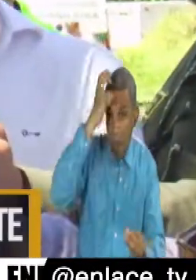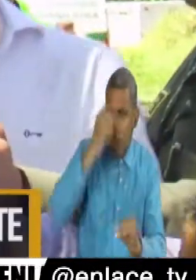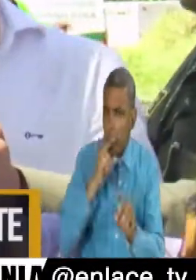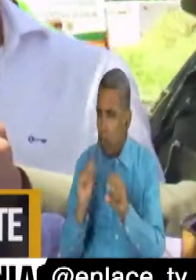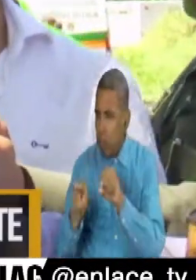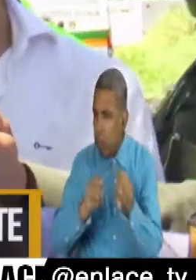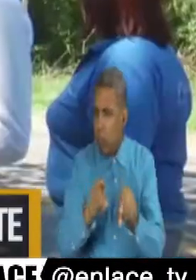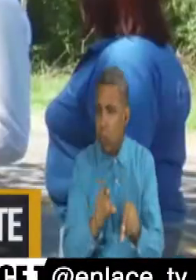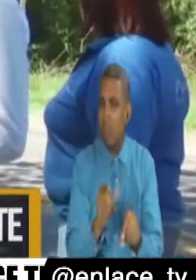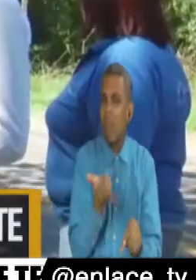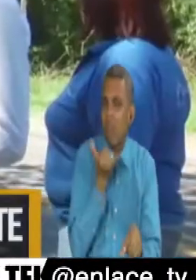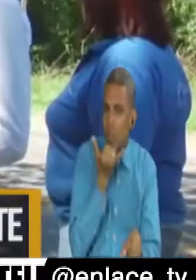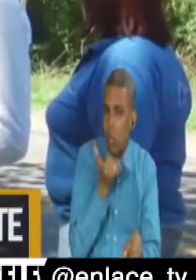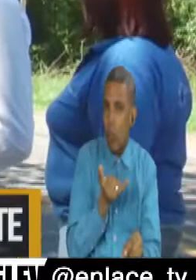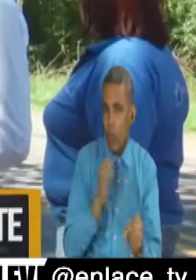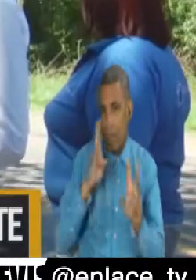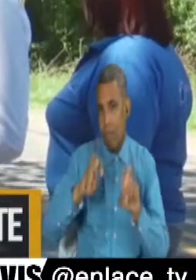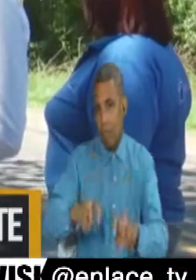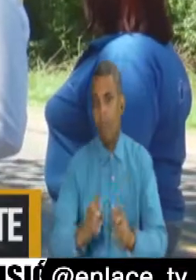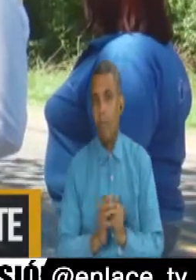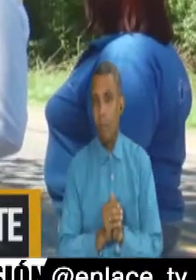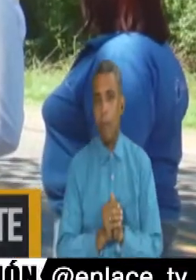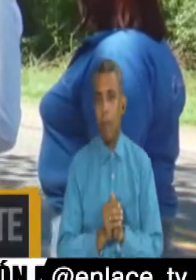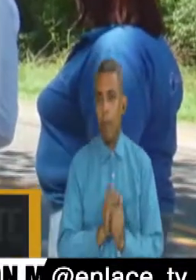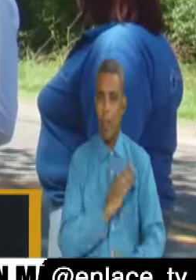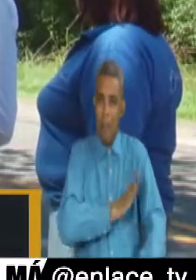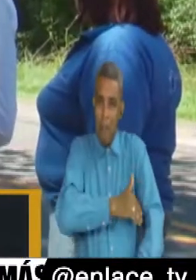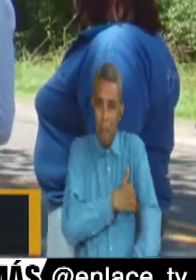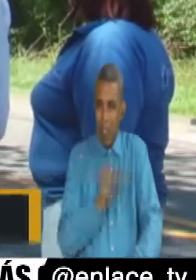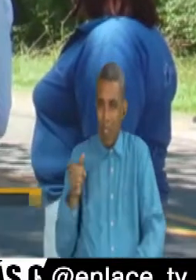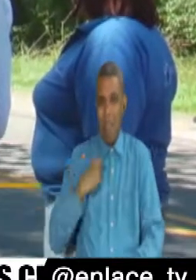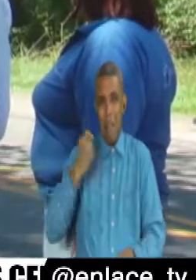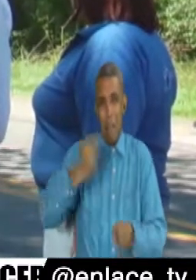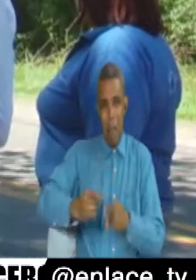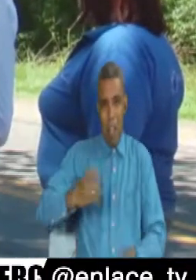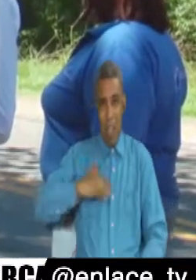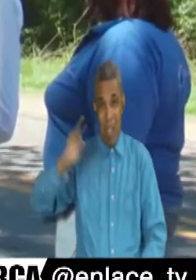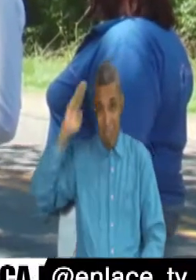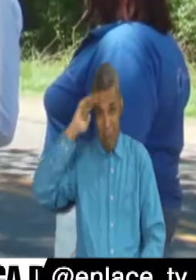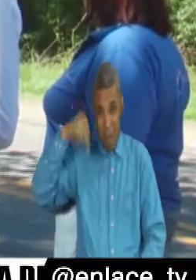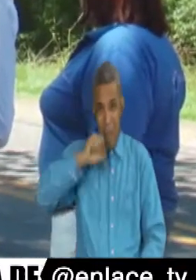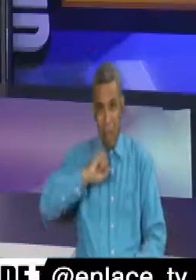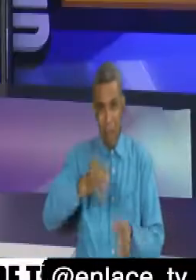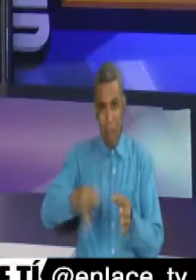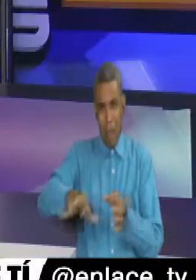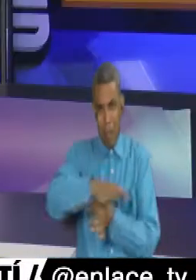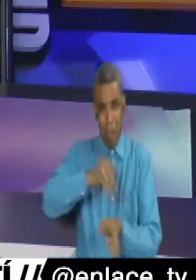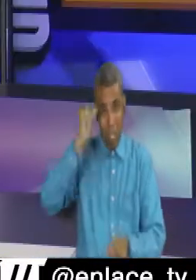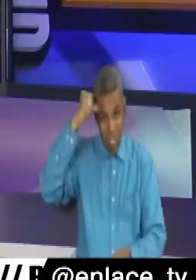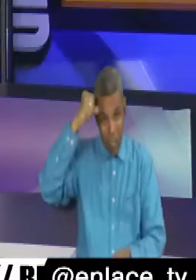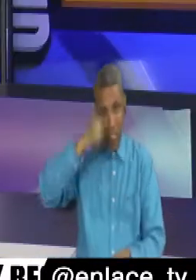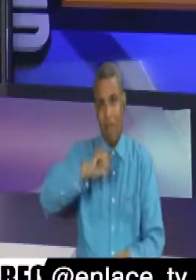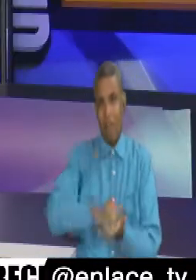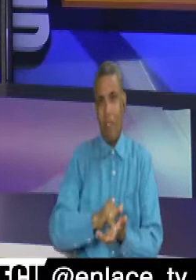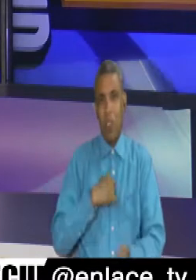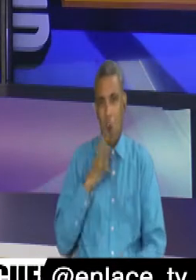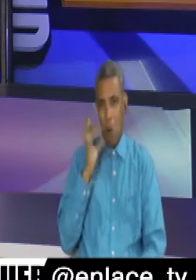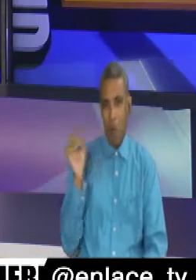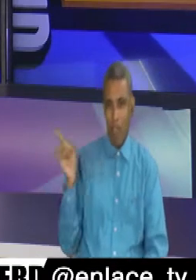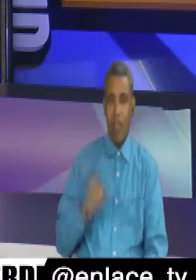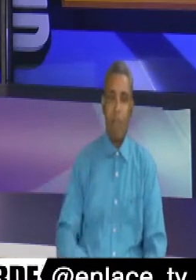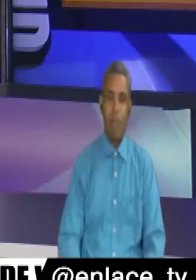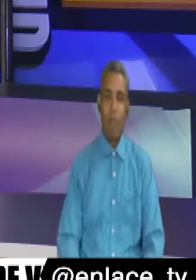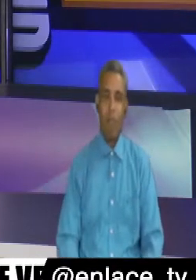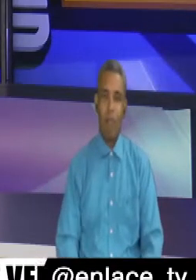establecer qué fue lo que pasó. Como se recordará, Castrillón Lara fue comandante del Departamento de Policía del Magdalena Medio. Los 5 heridos de